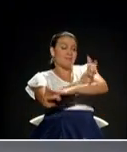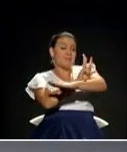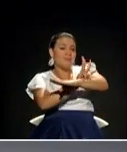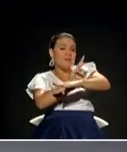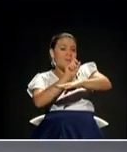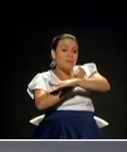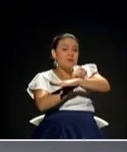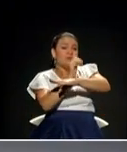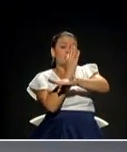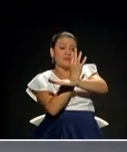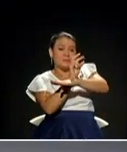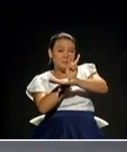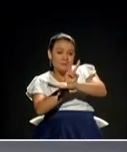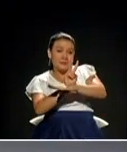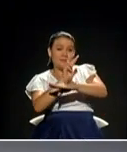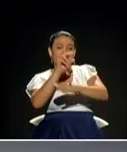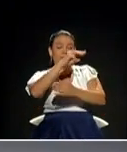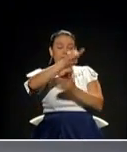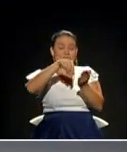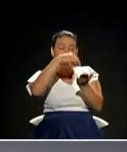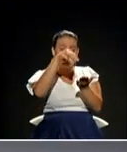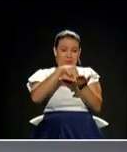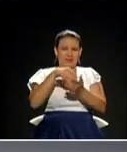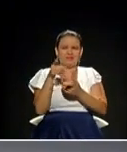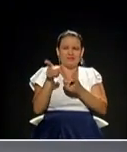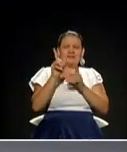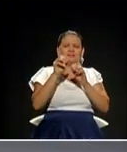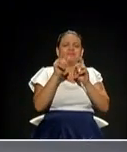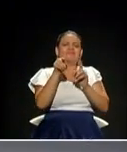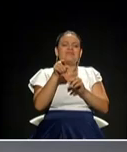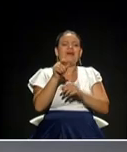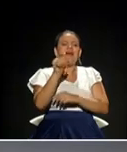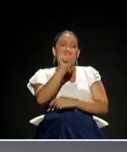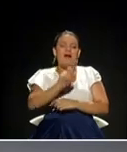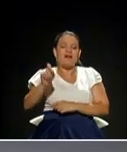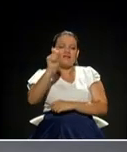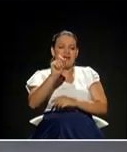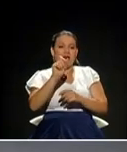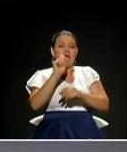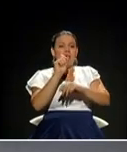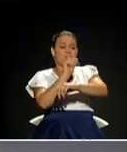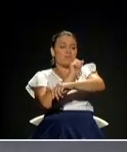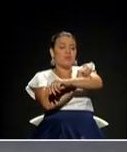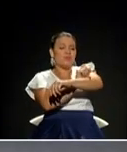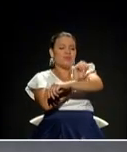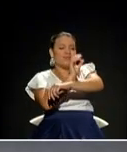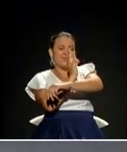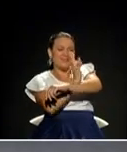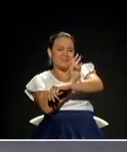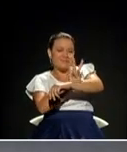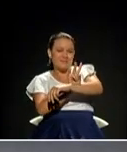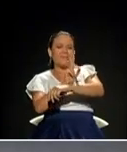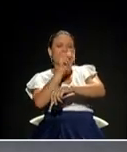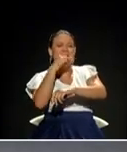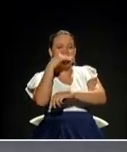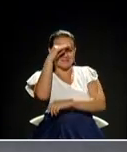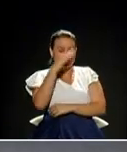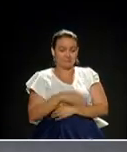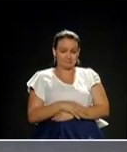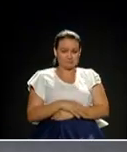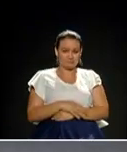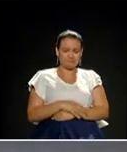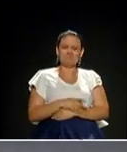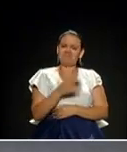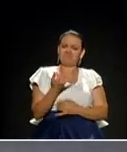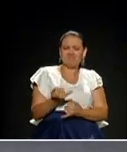www.telemundo.com también en las redes sociales en dvd y los estamos leyendo con el numeral gran debate los